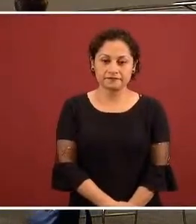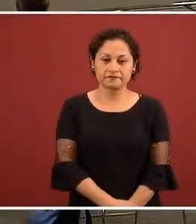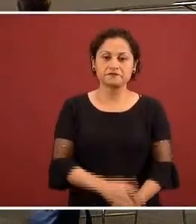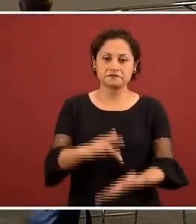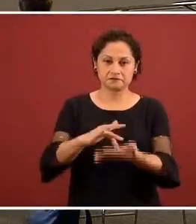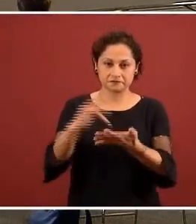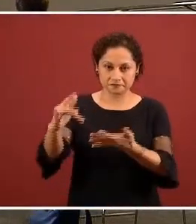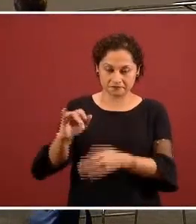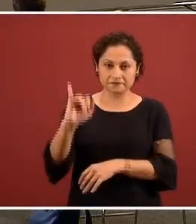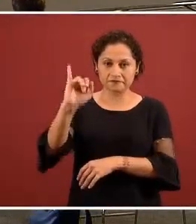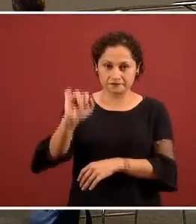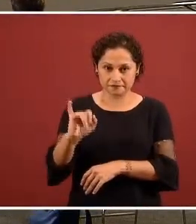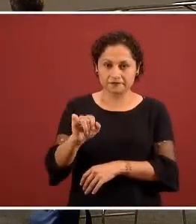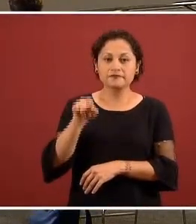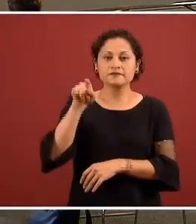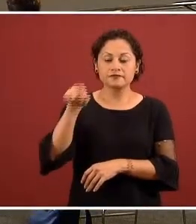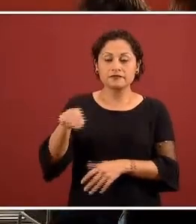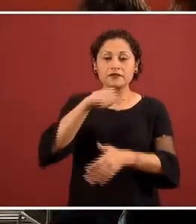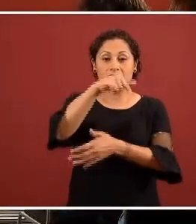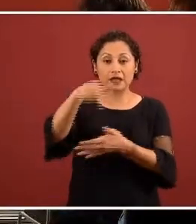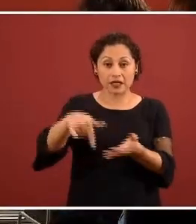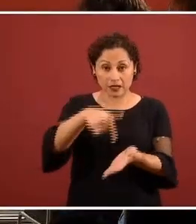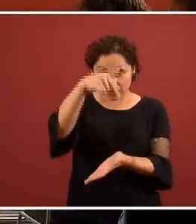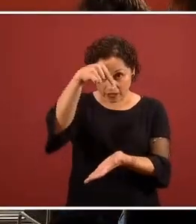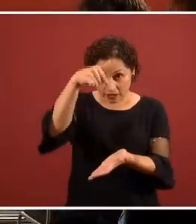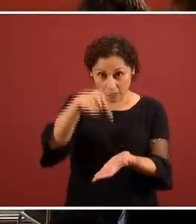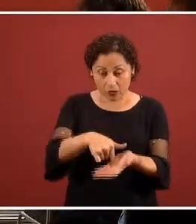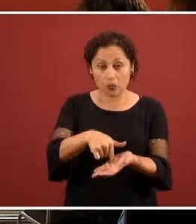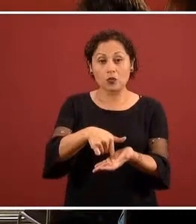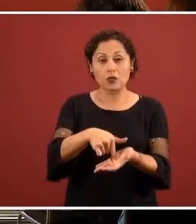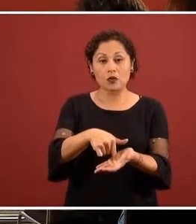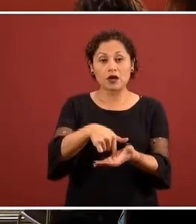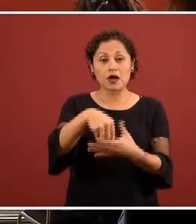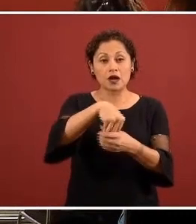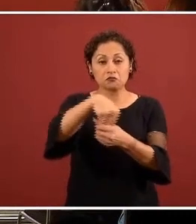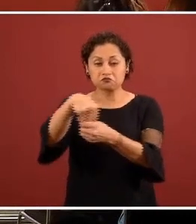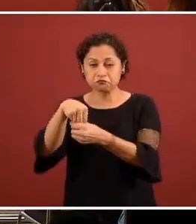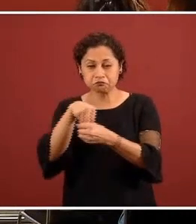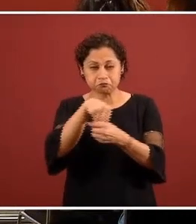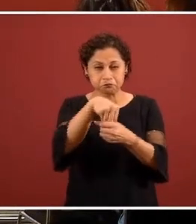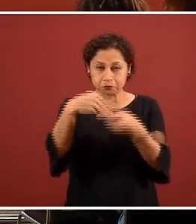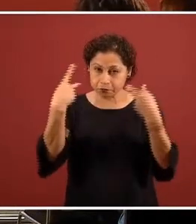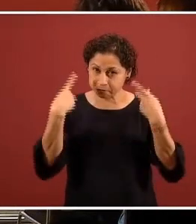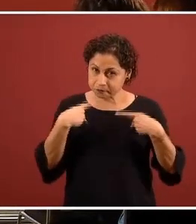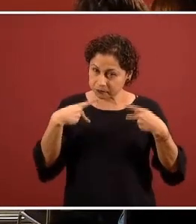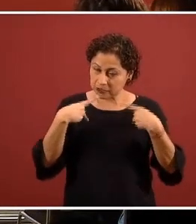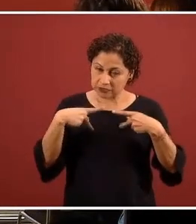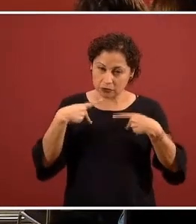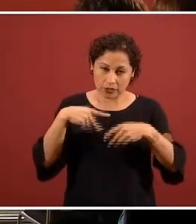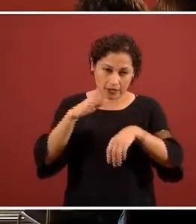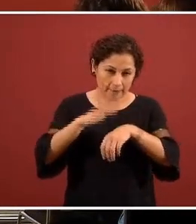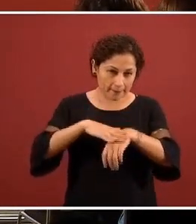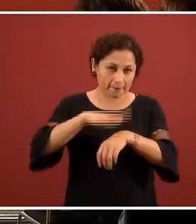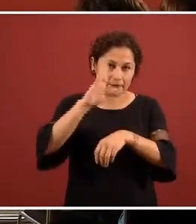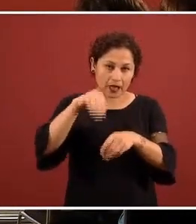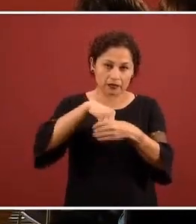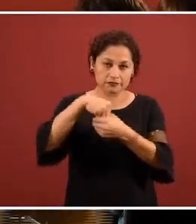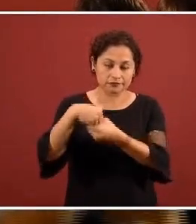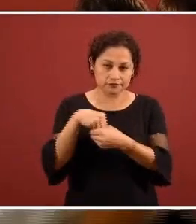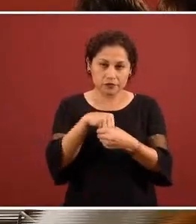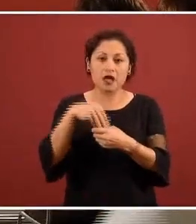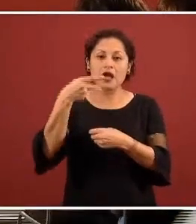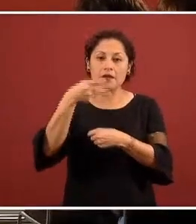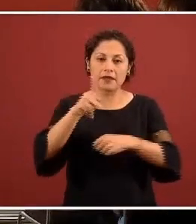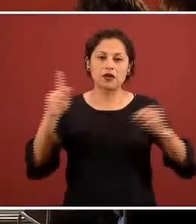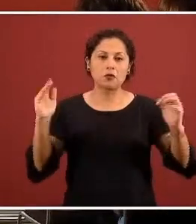los sitios donde existe una mayor densidad de personas, es decir, los sitios donde hay movilidad